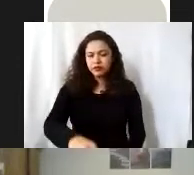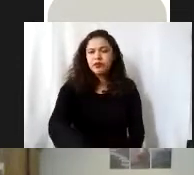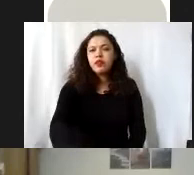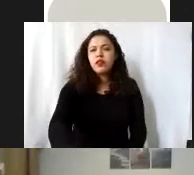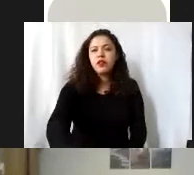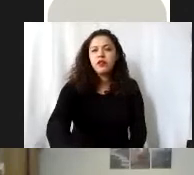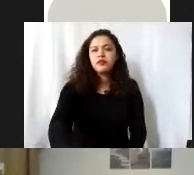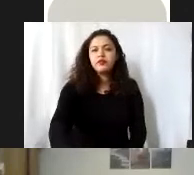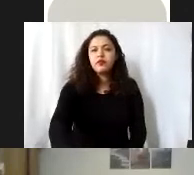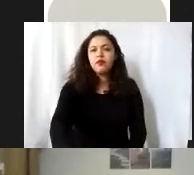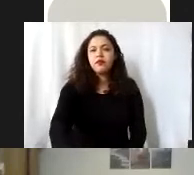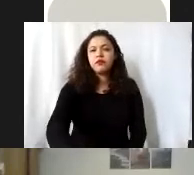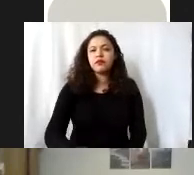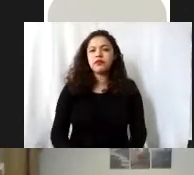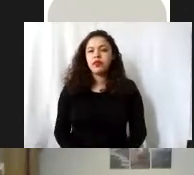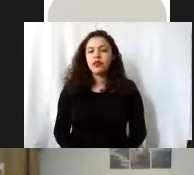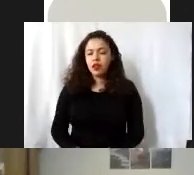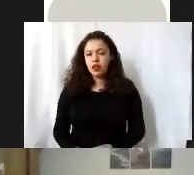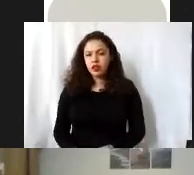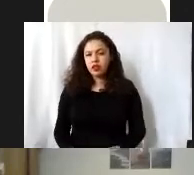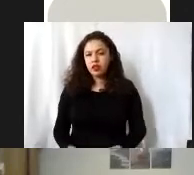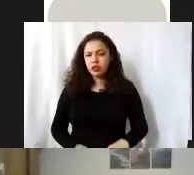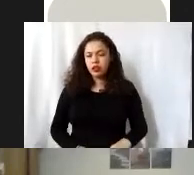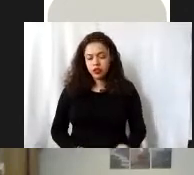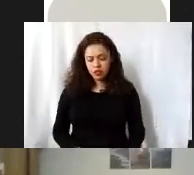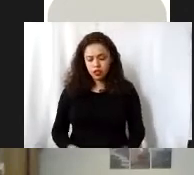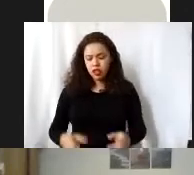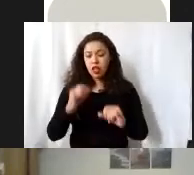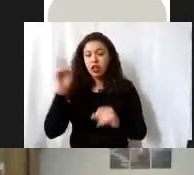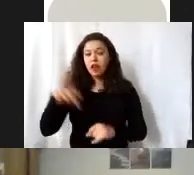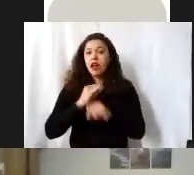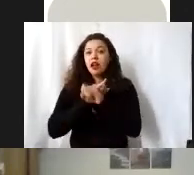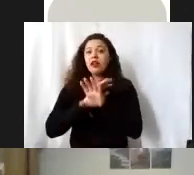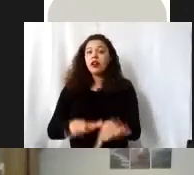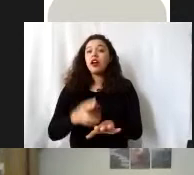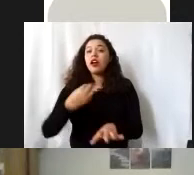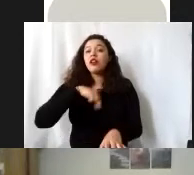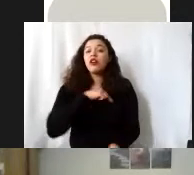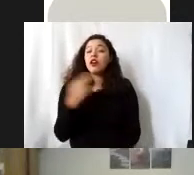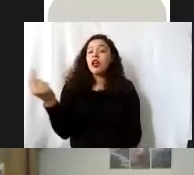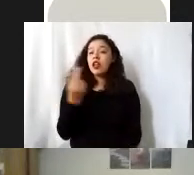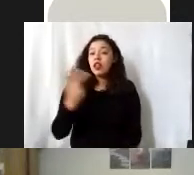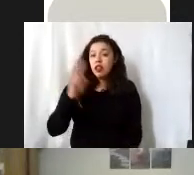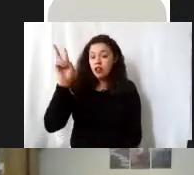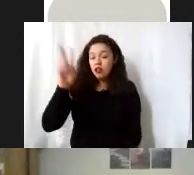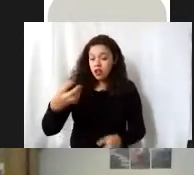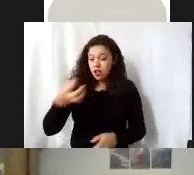Si realmente nos está dando la información que requerimos, ¿no?